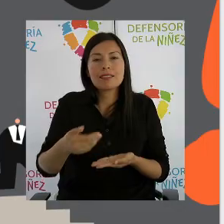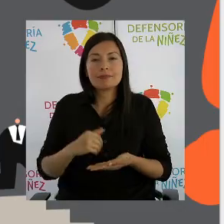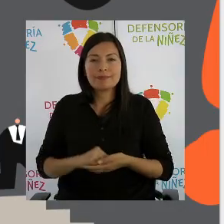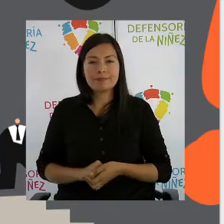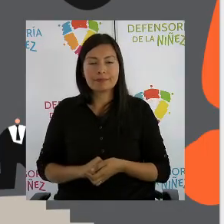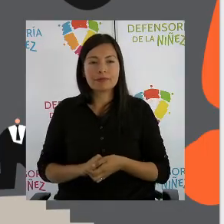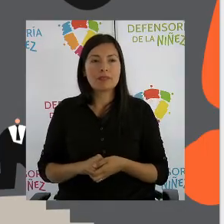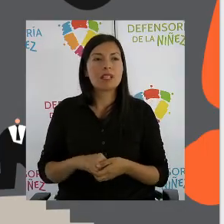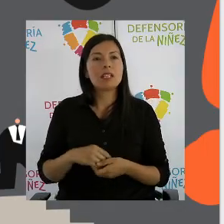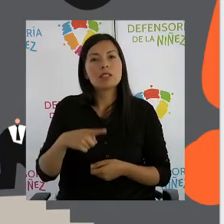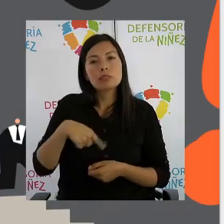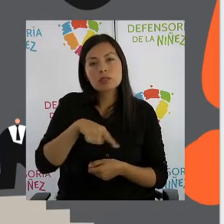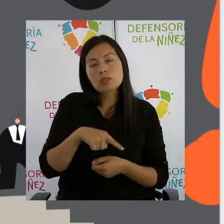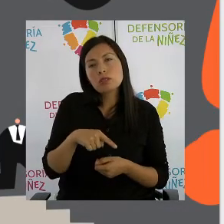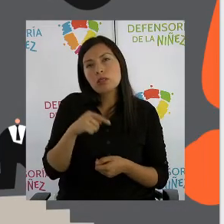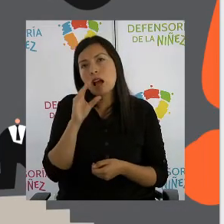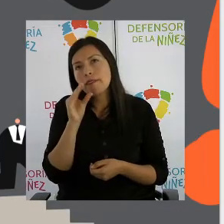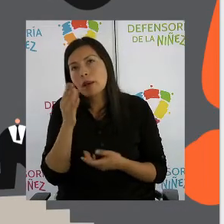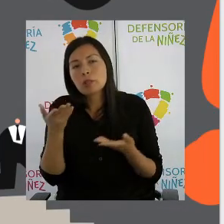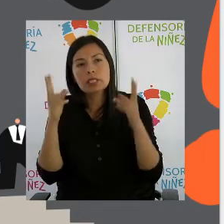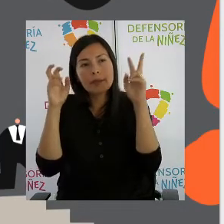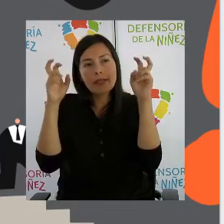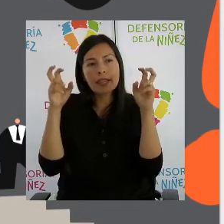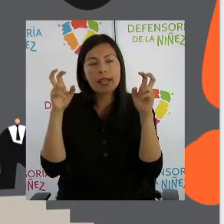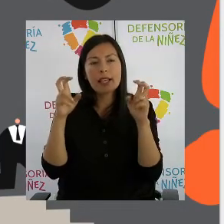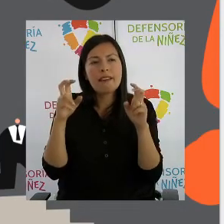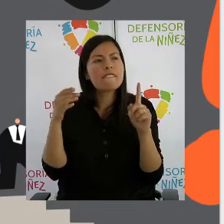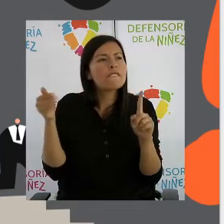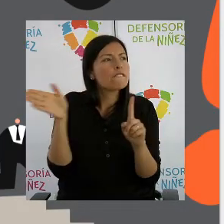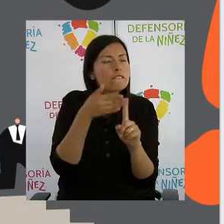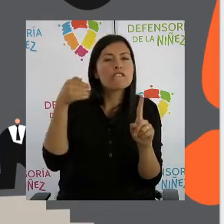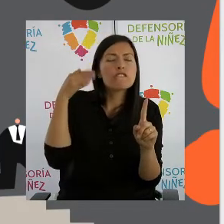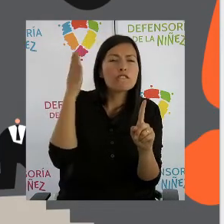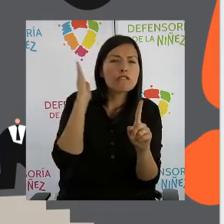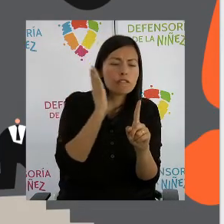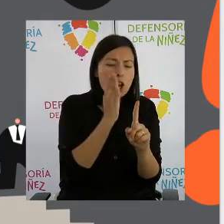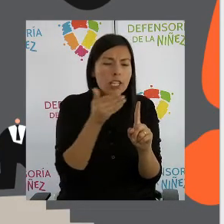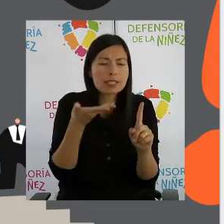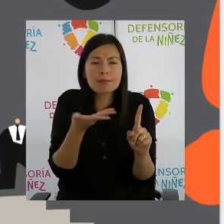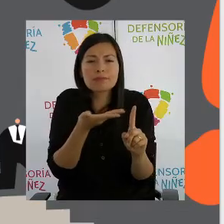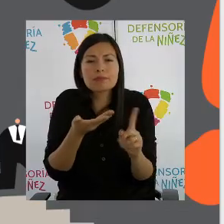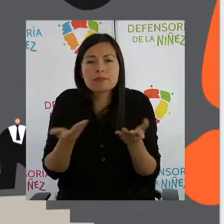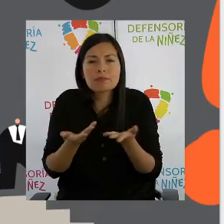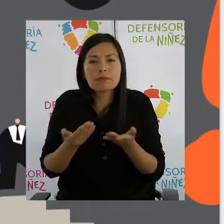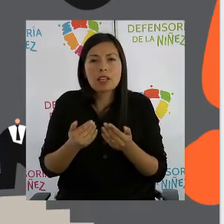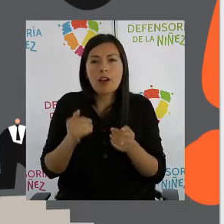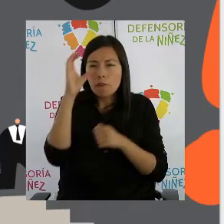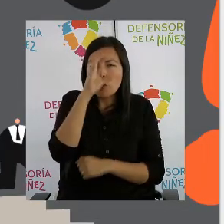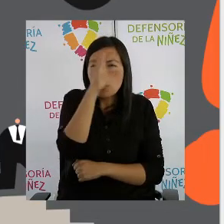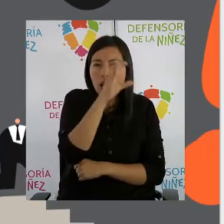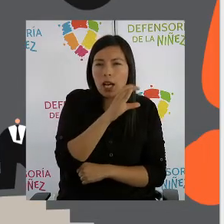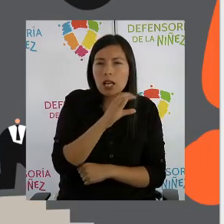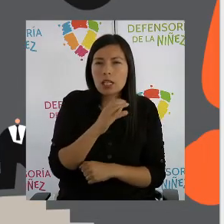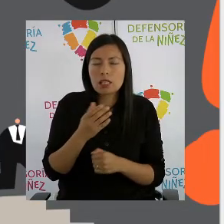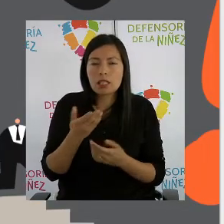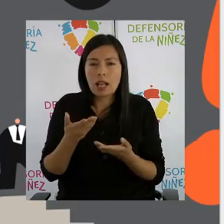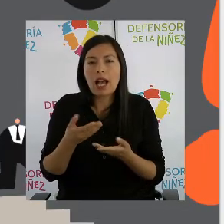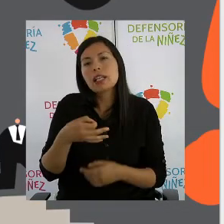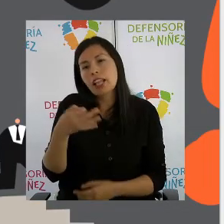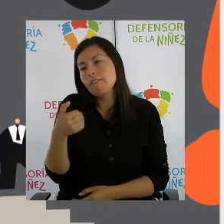Cuando hablamos de la necesidad de saber el origen de la violencia, no se trata de que se busque por esa vía justificar la